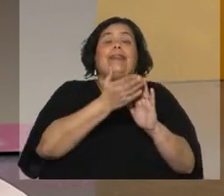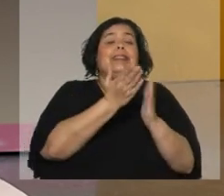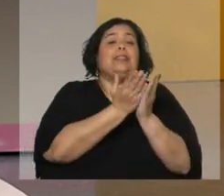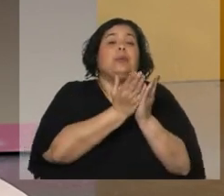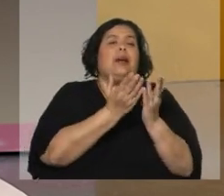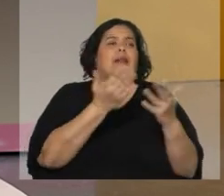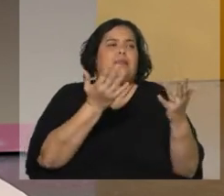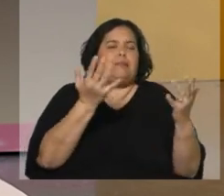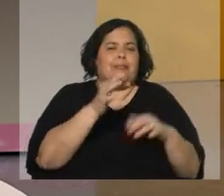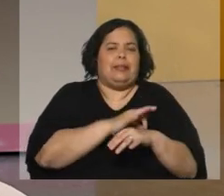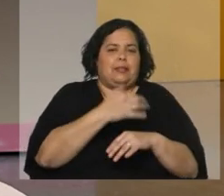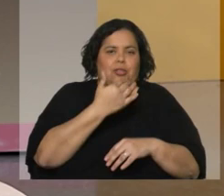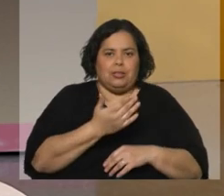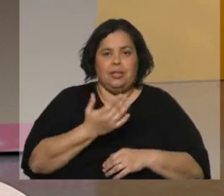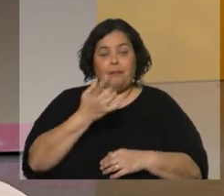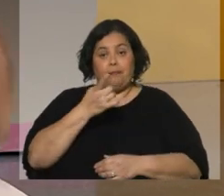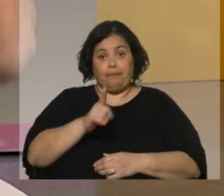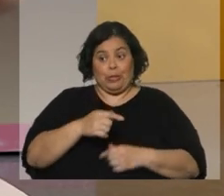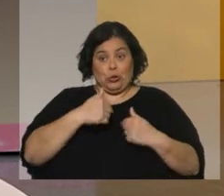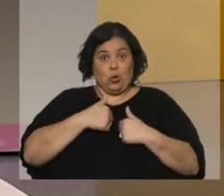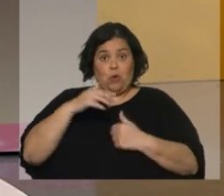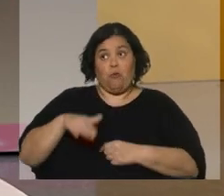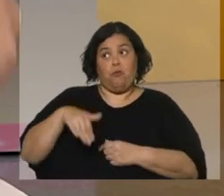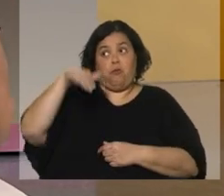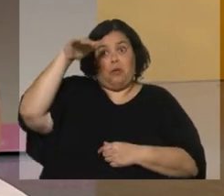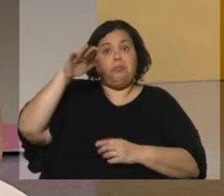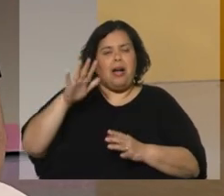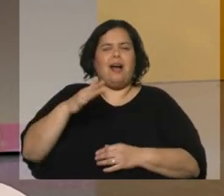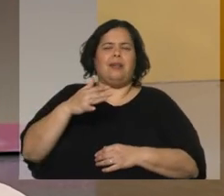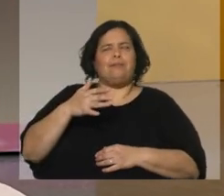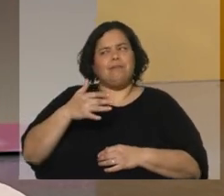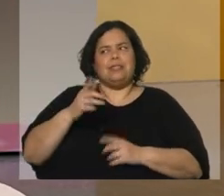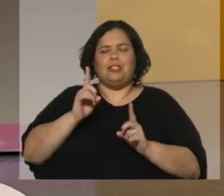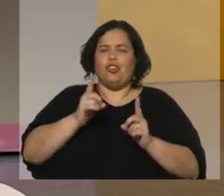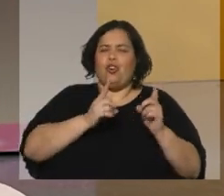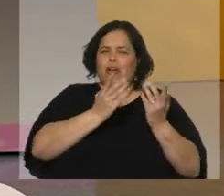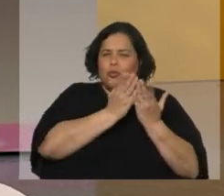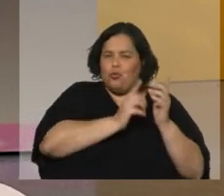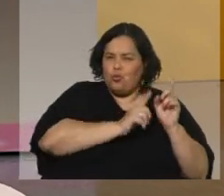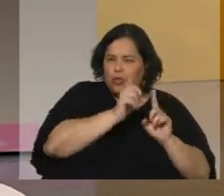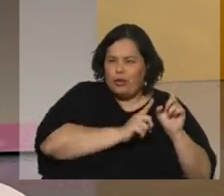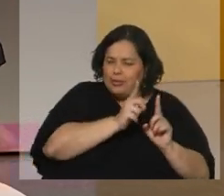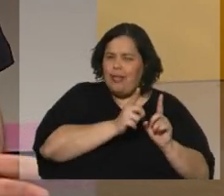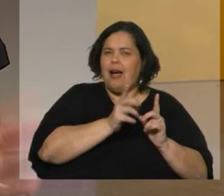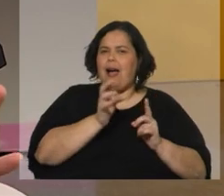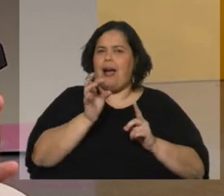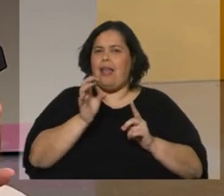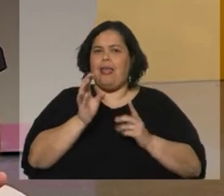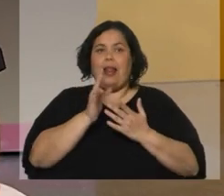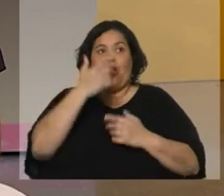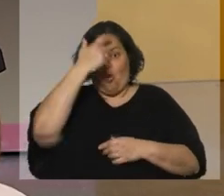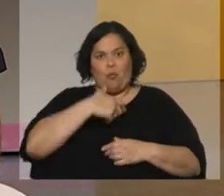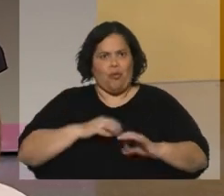yo crecí también entendiendo que que si vos no te recibías de una universidad no eras